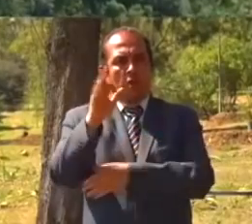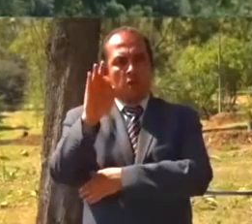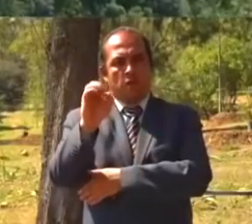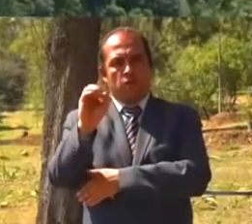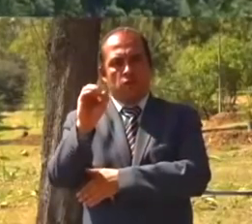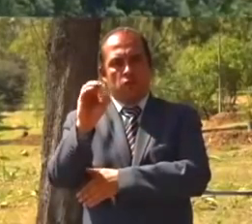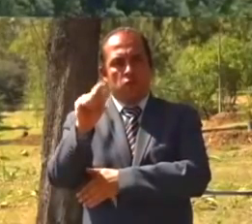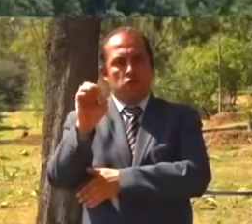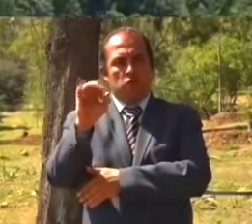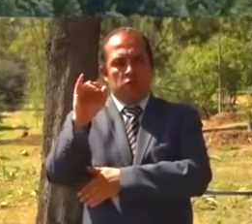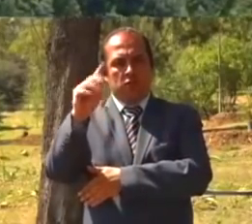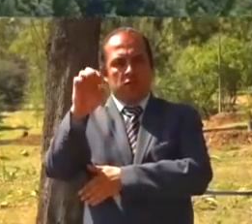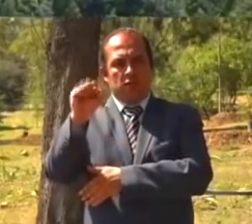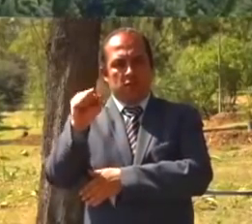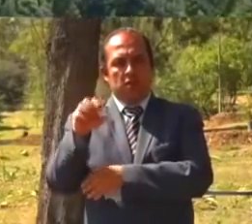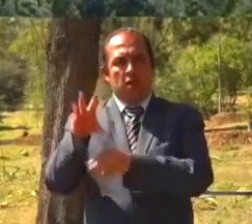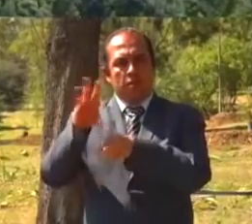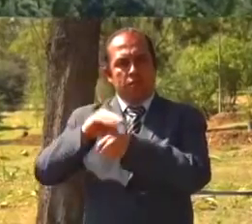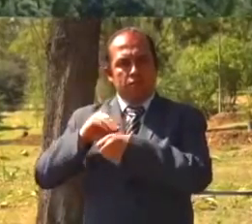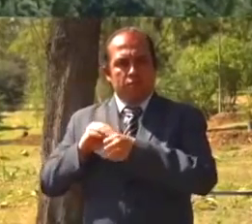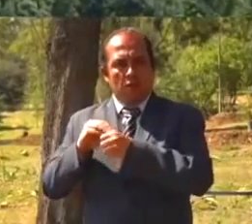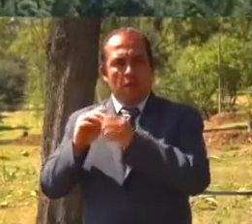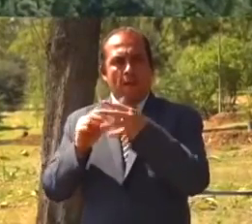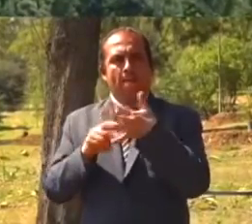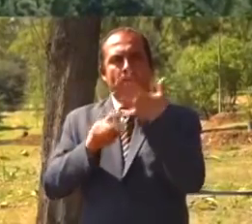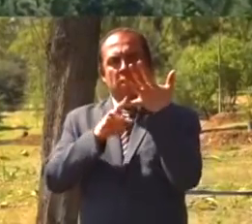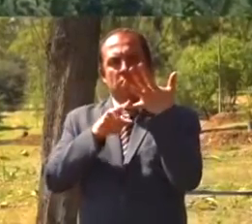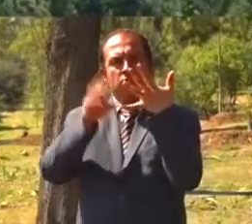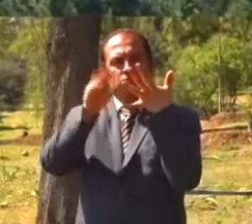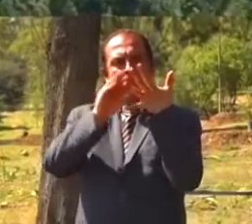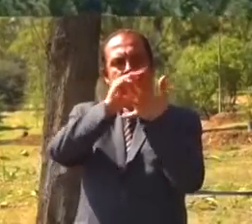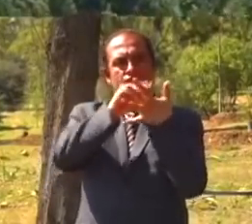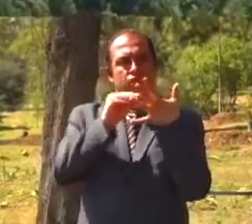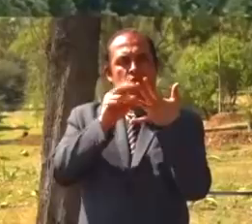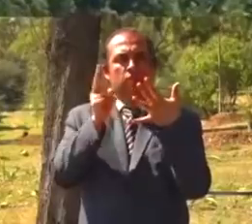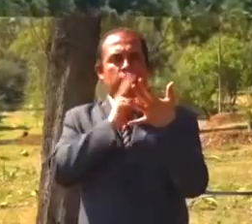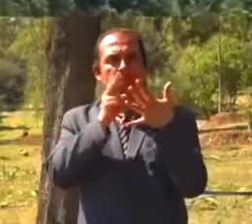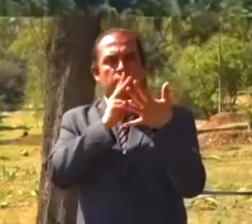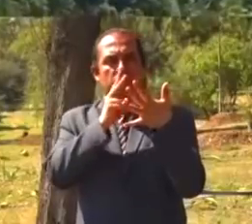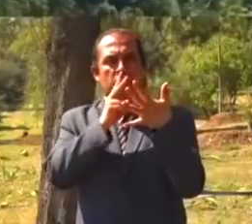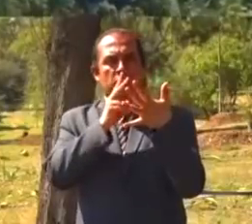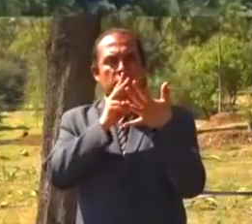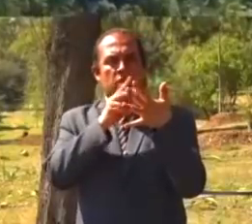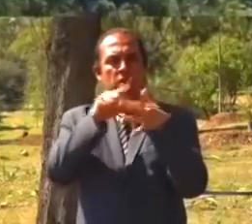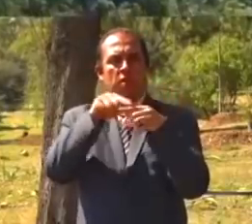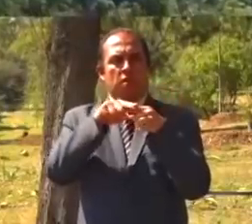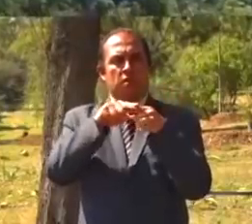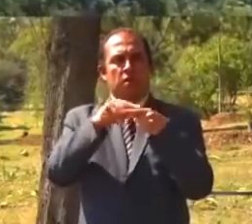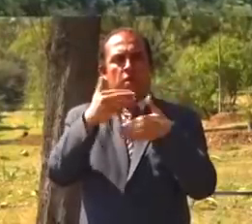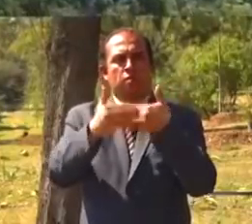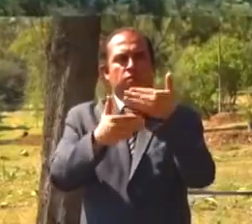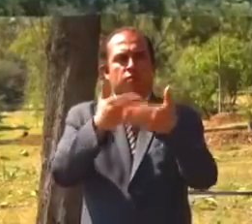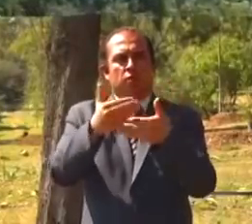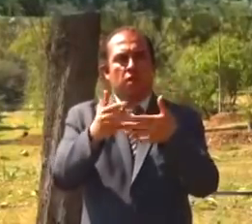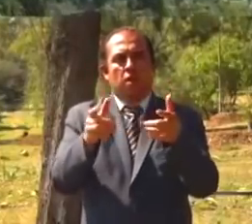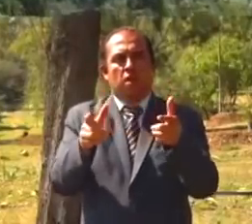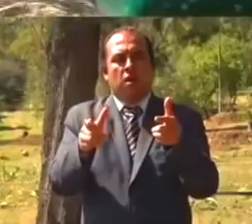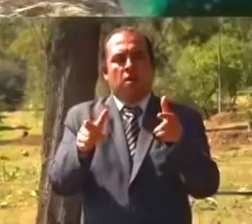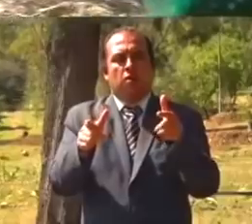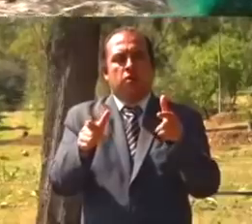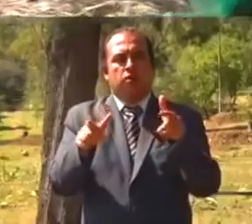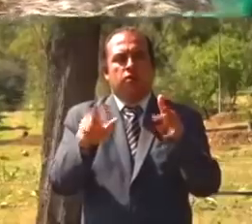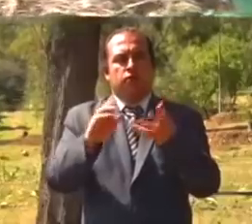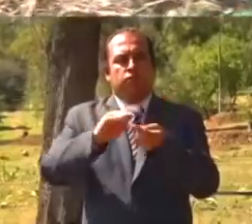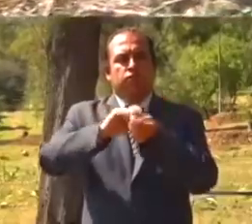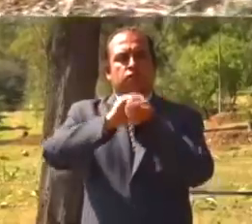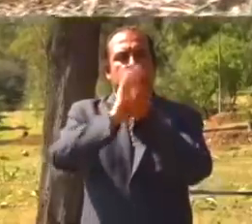al capturar el dióxido de carbono y fijarlo en su crecimiento y convertirlo en material, en planta